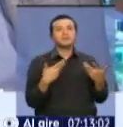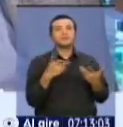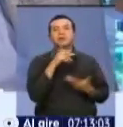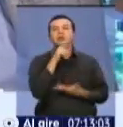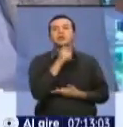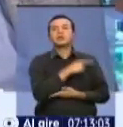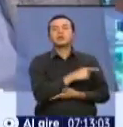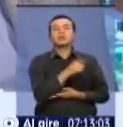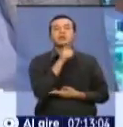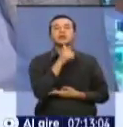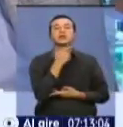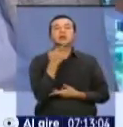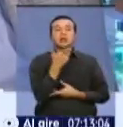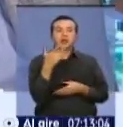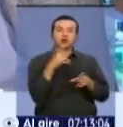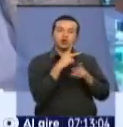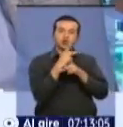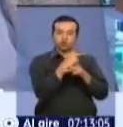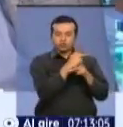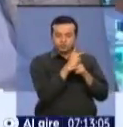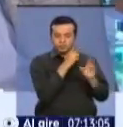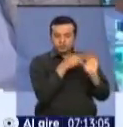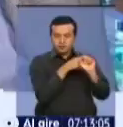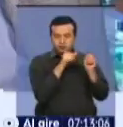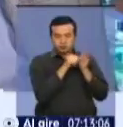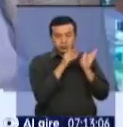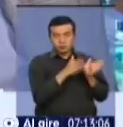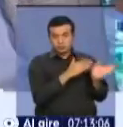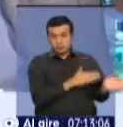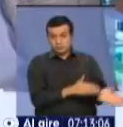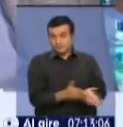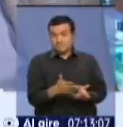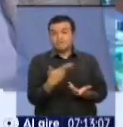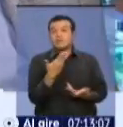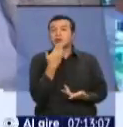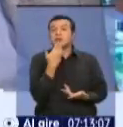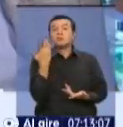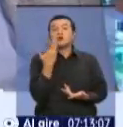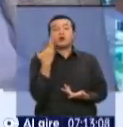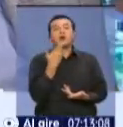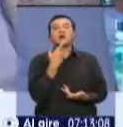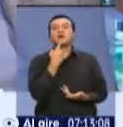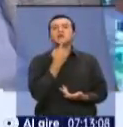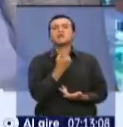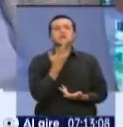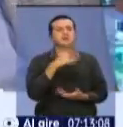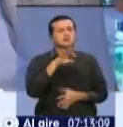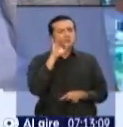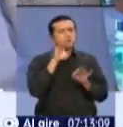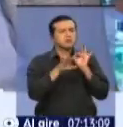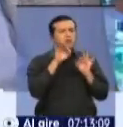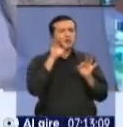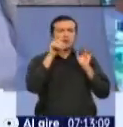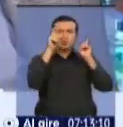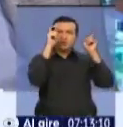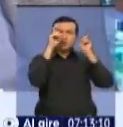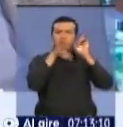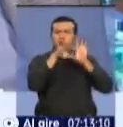quiénes estarían conformando el Consejo de Participación Ciudadana. Pero ¿qué pasa con la designación de los organismos de